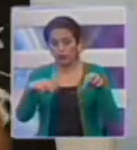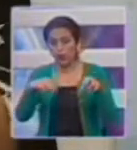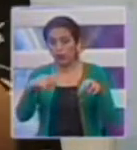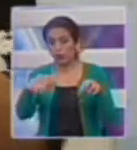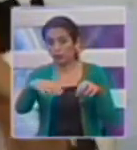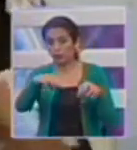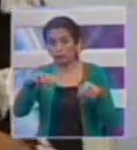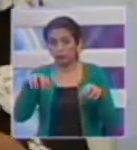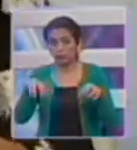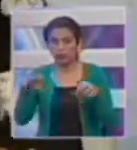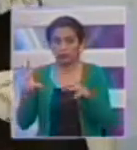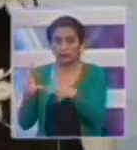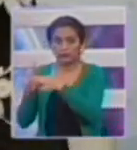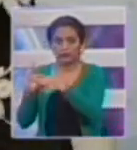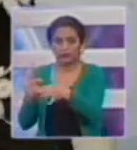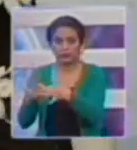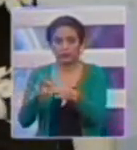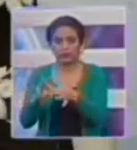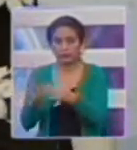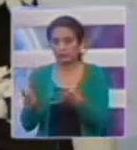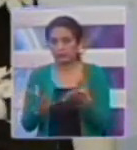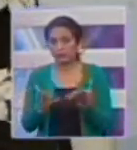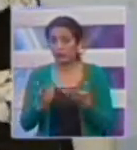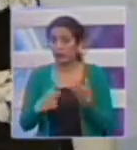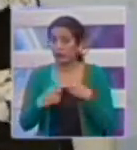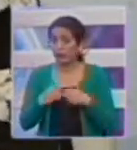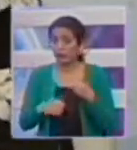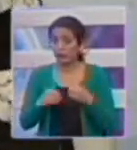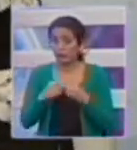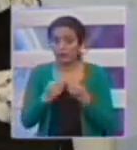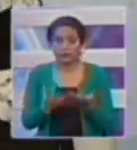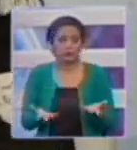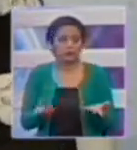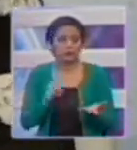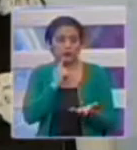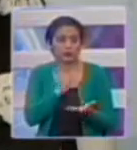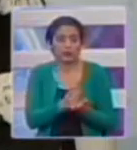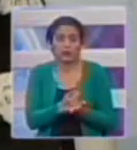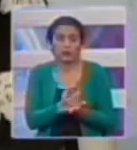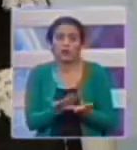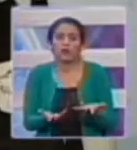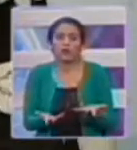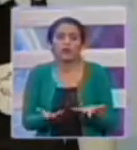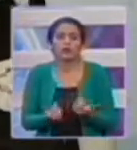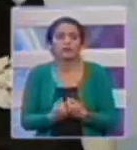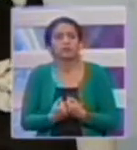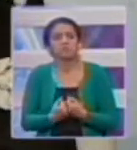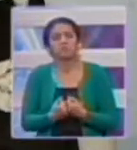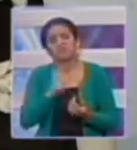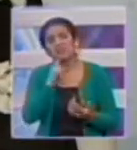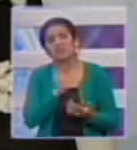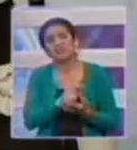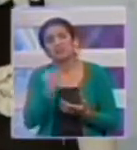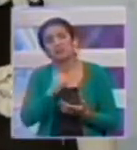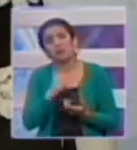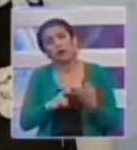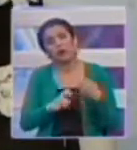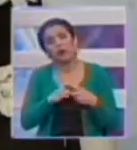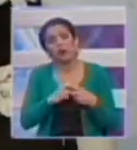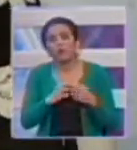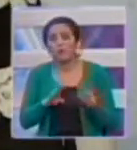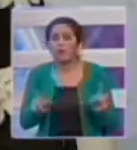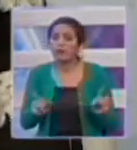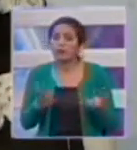está, este nuevo escenario podría generar un gran acuerdo nacional. Porque por un lado sí, hay un escenario de unas